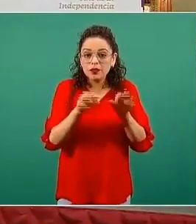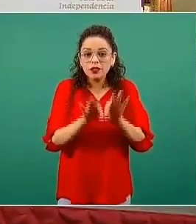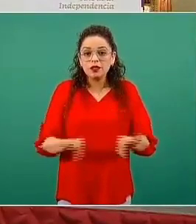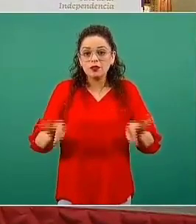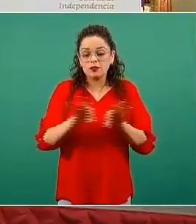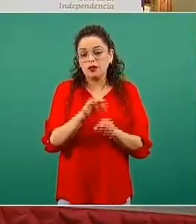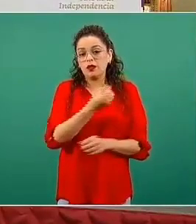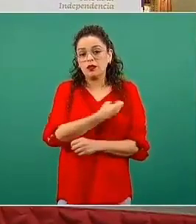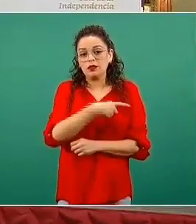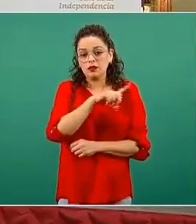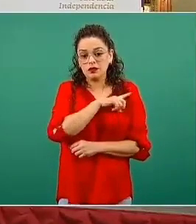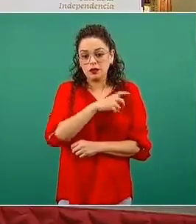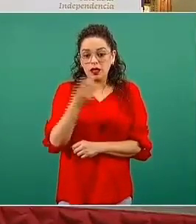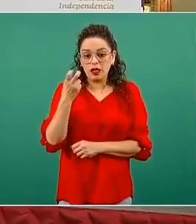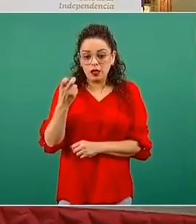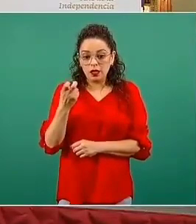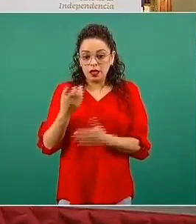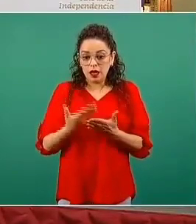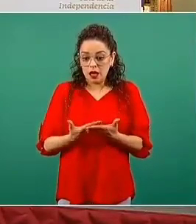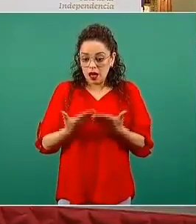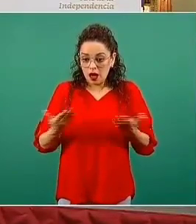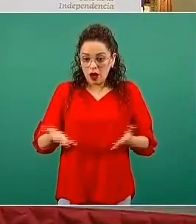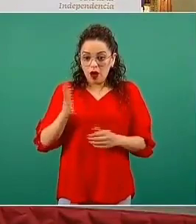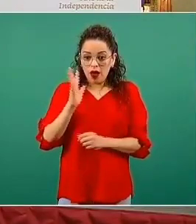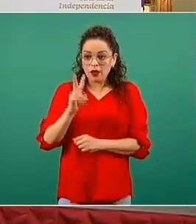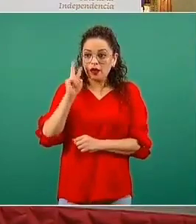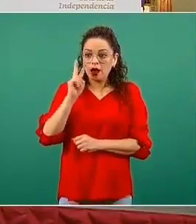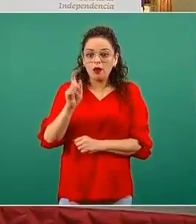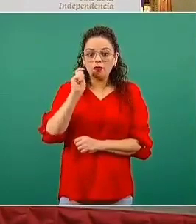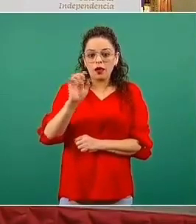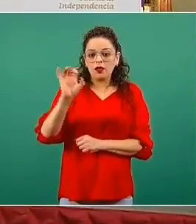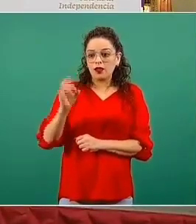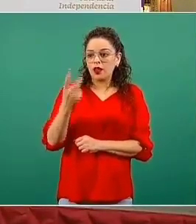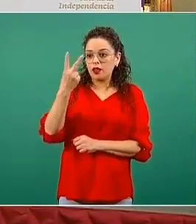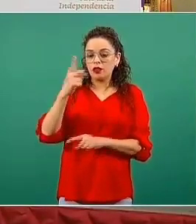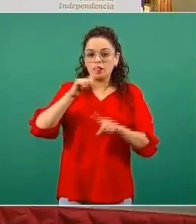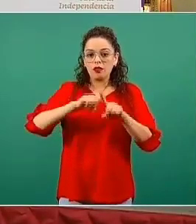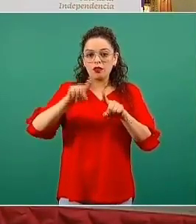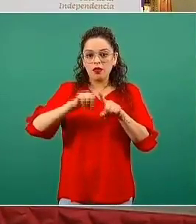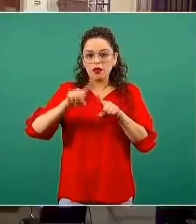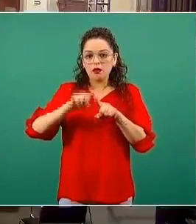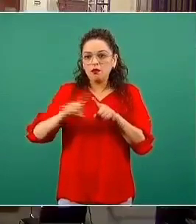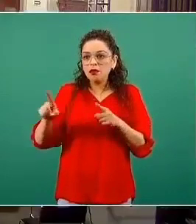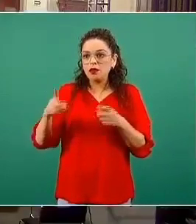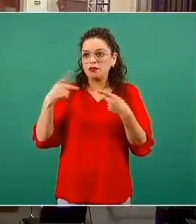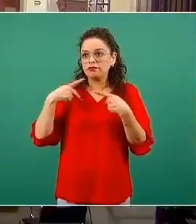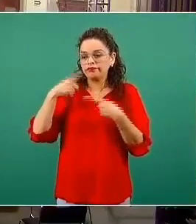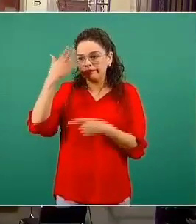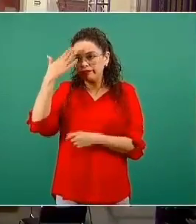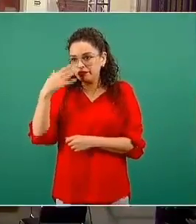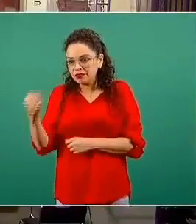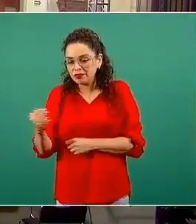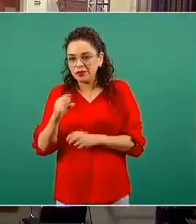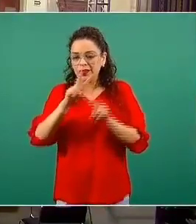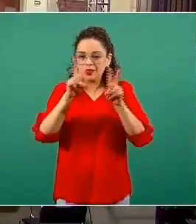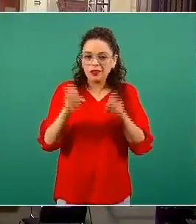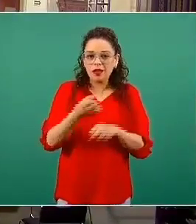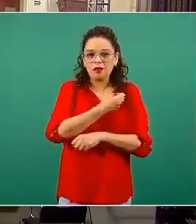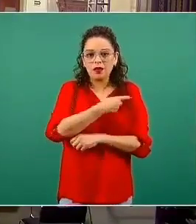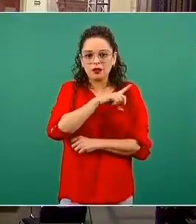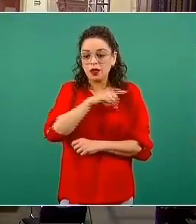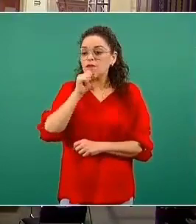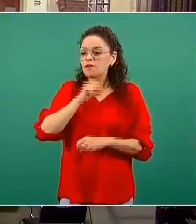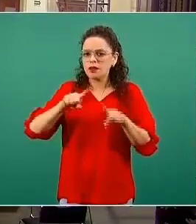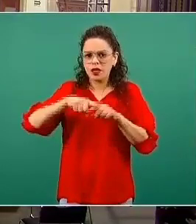que fueron refrendados por más de 32 ministros de la salud en el año 2019, justamente aquí en México, cuando